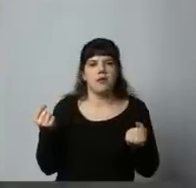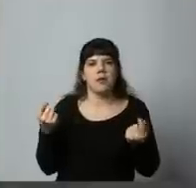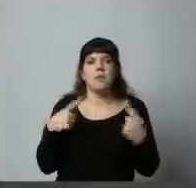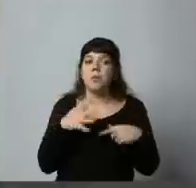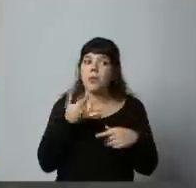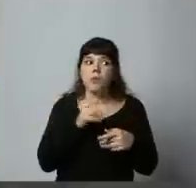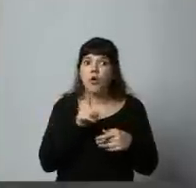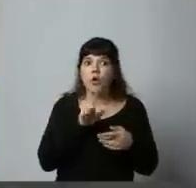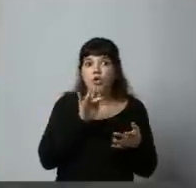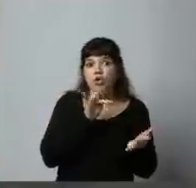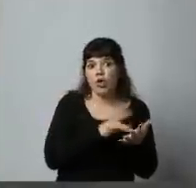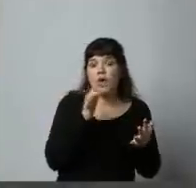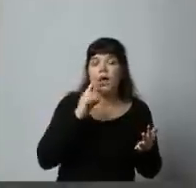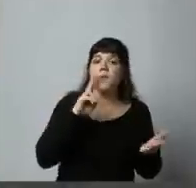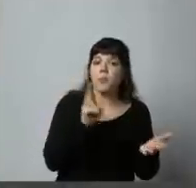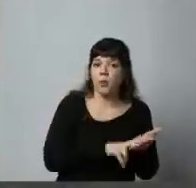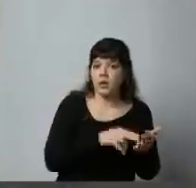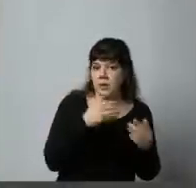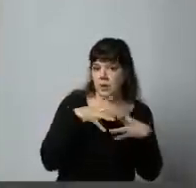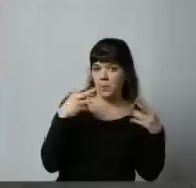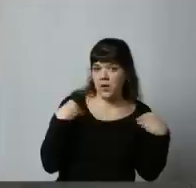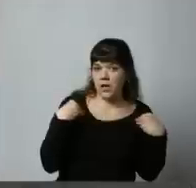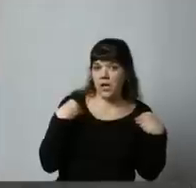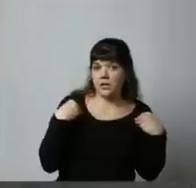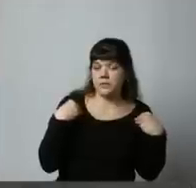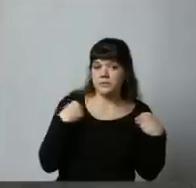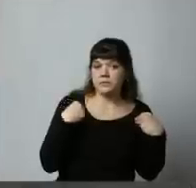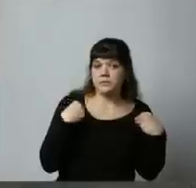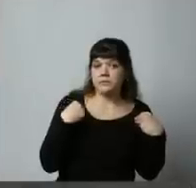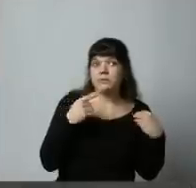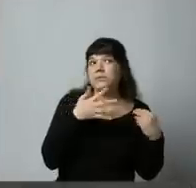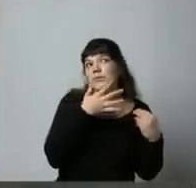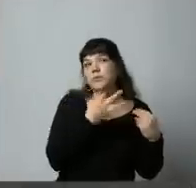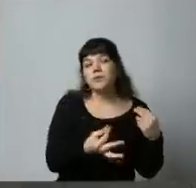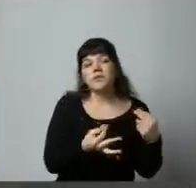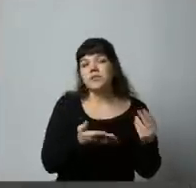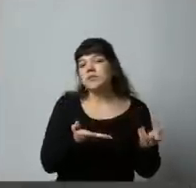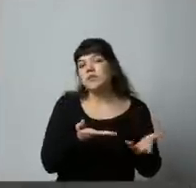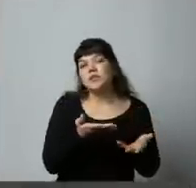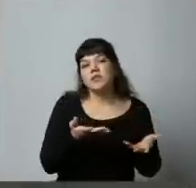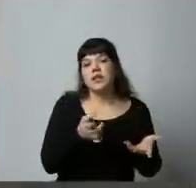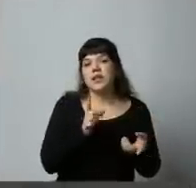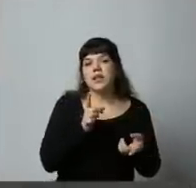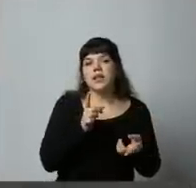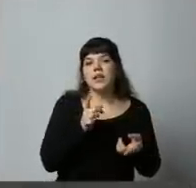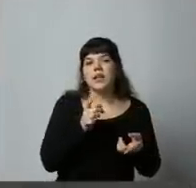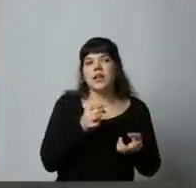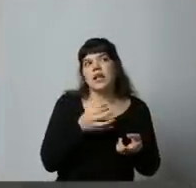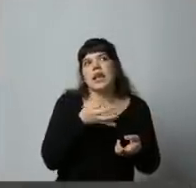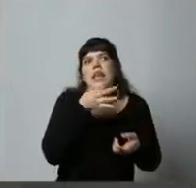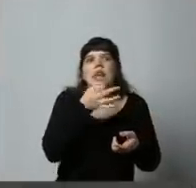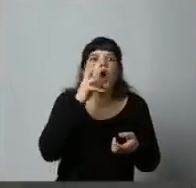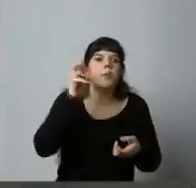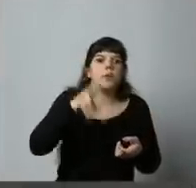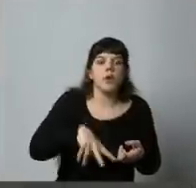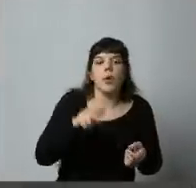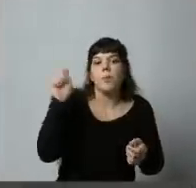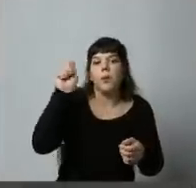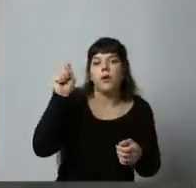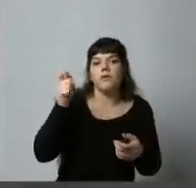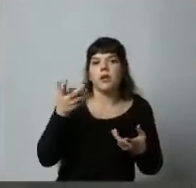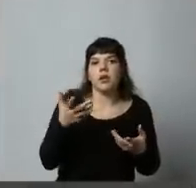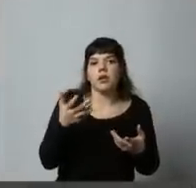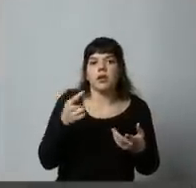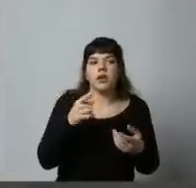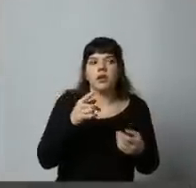el impuesto lo lo más fácil es que que se le comunica la opinión pública que